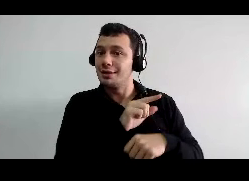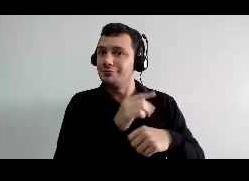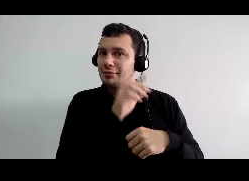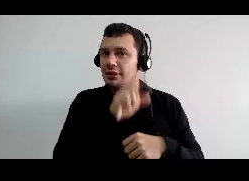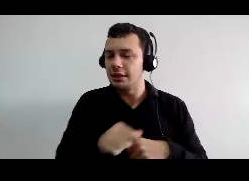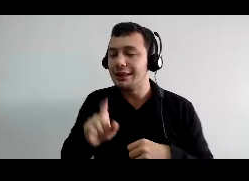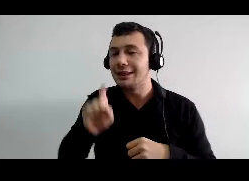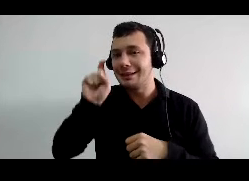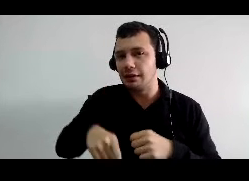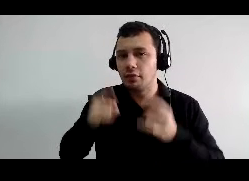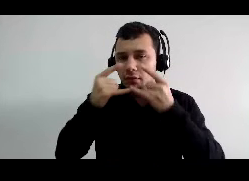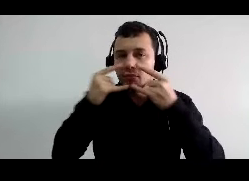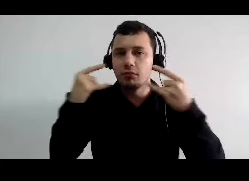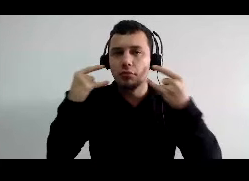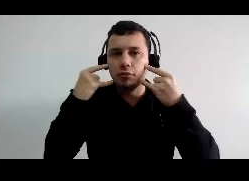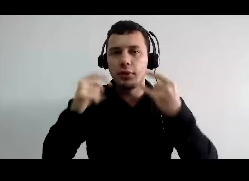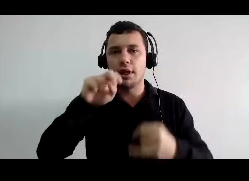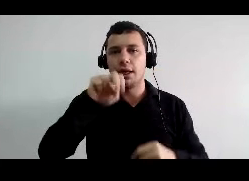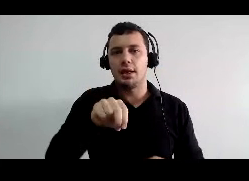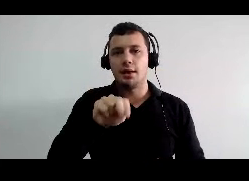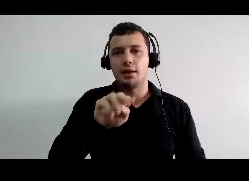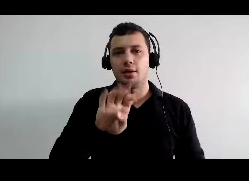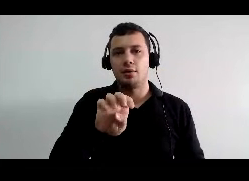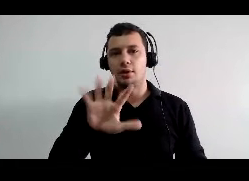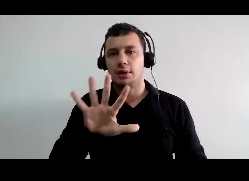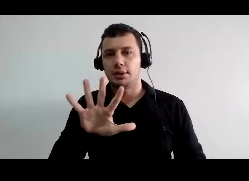respirador N95.